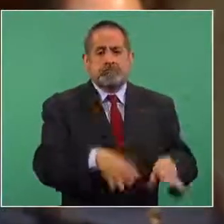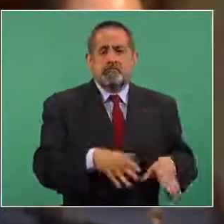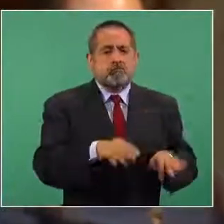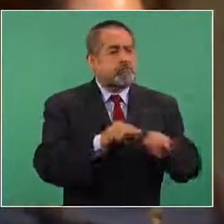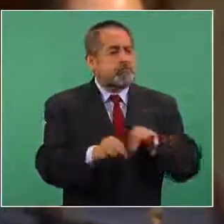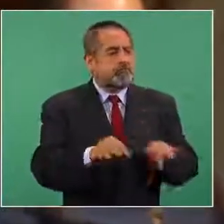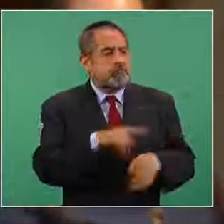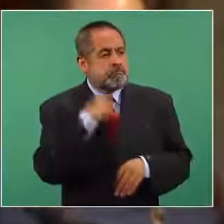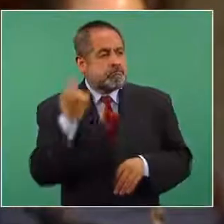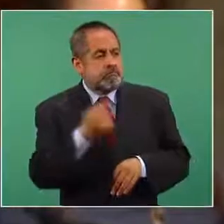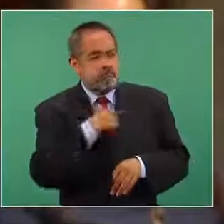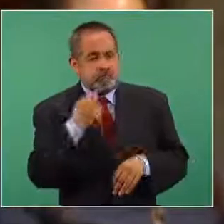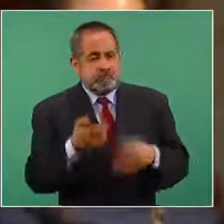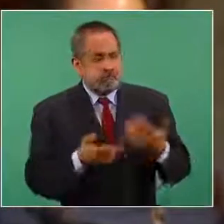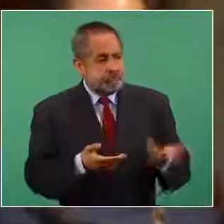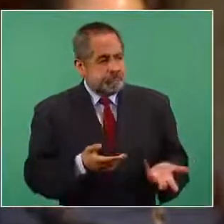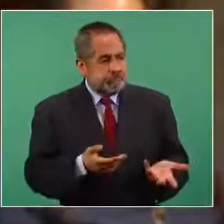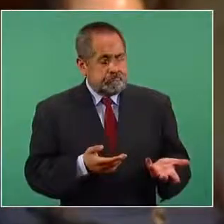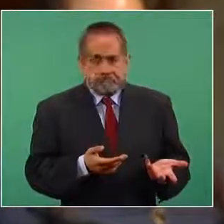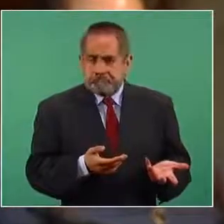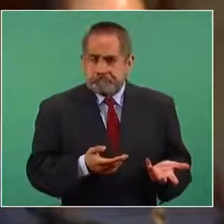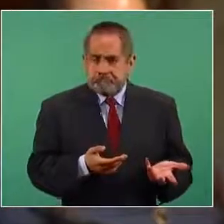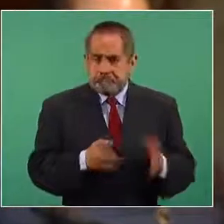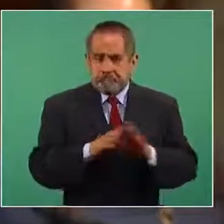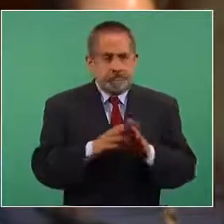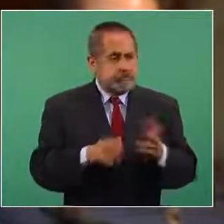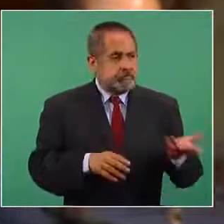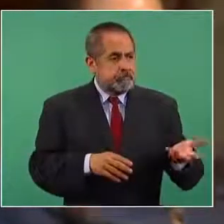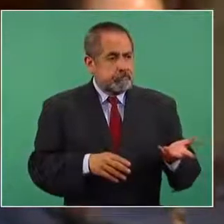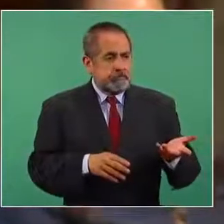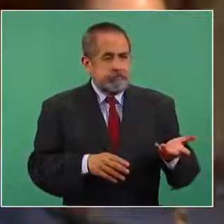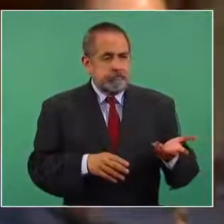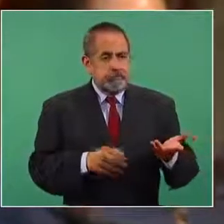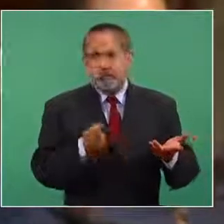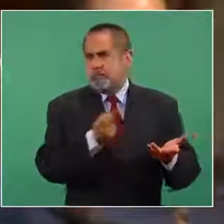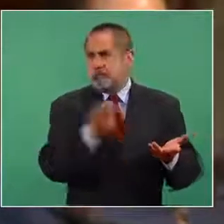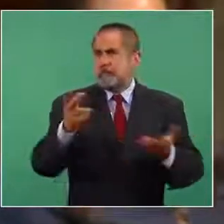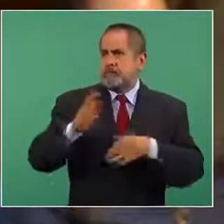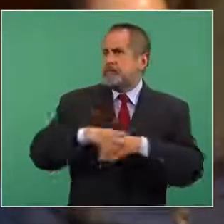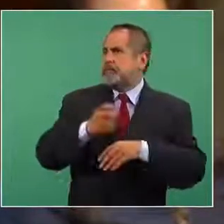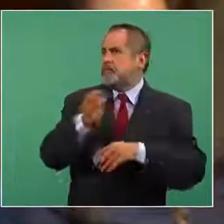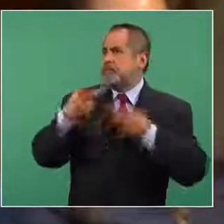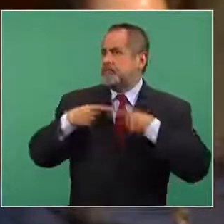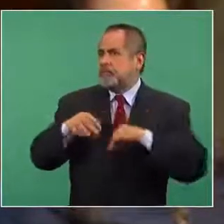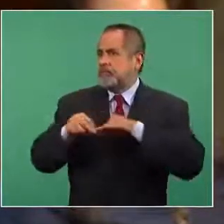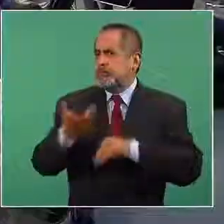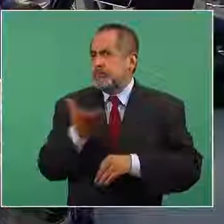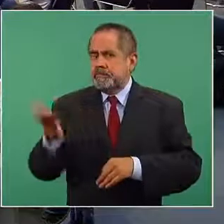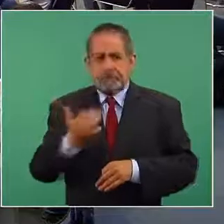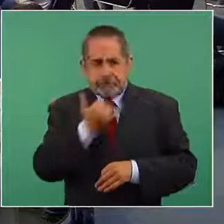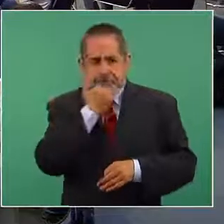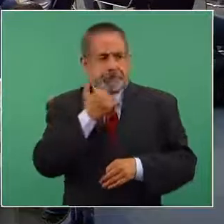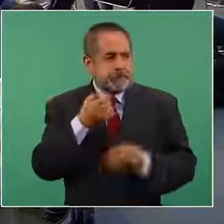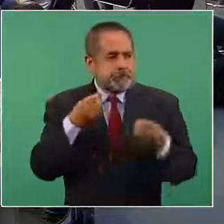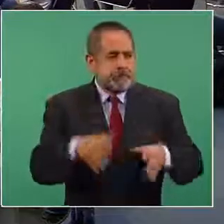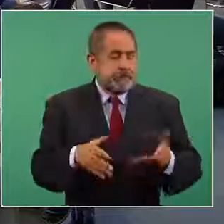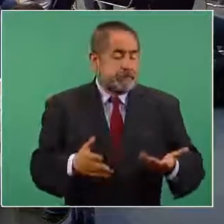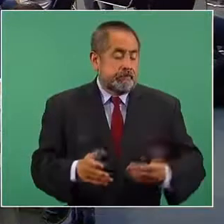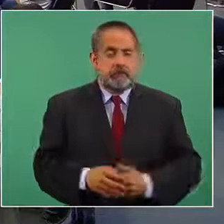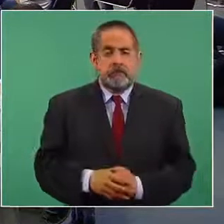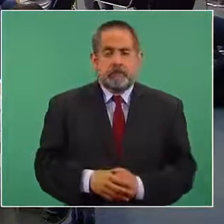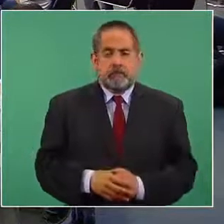empleos, que se están sumando además a las personas que han perdido empleos de otros sectores? Sí,